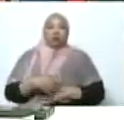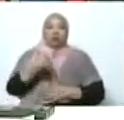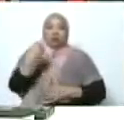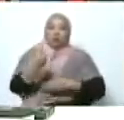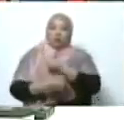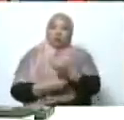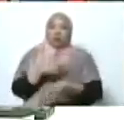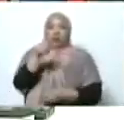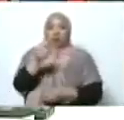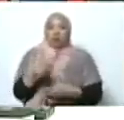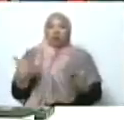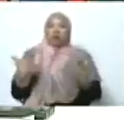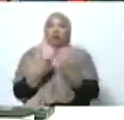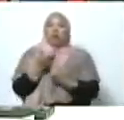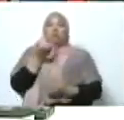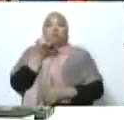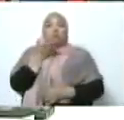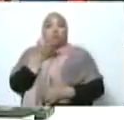instrucciones,